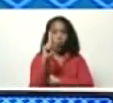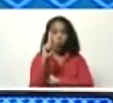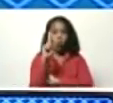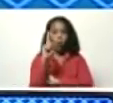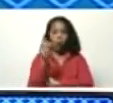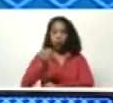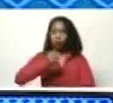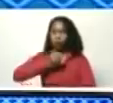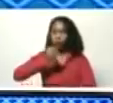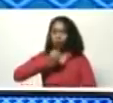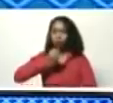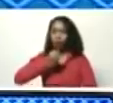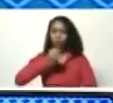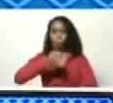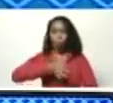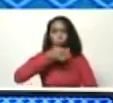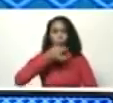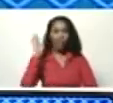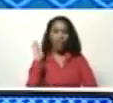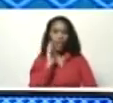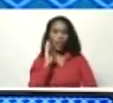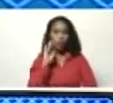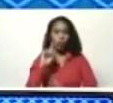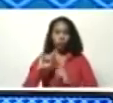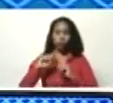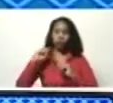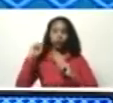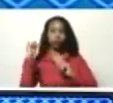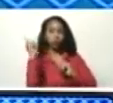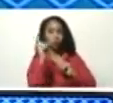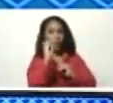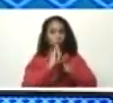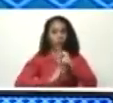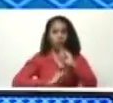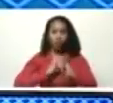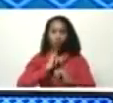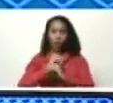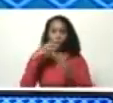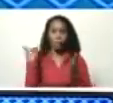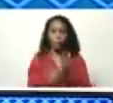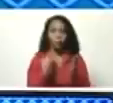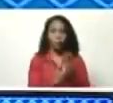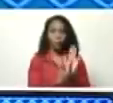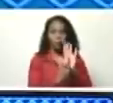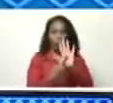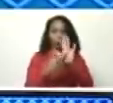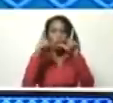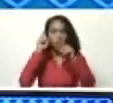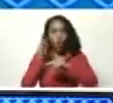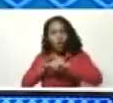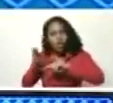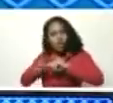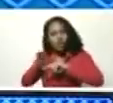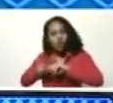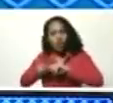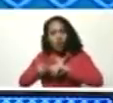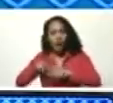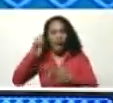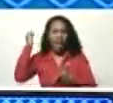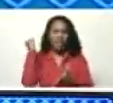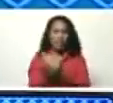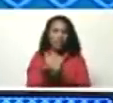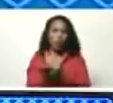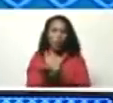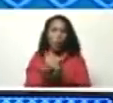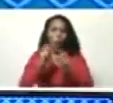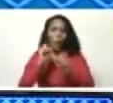locución, regresando de una gira internacional, mostró las fotos de niños asesinados